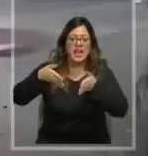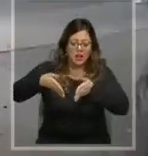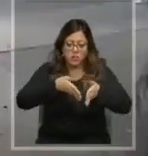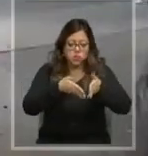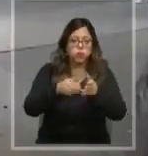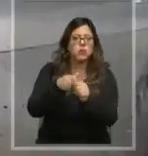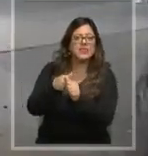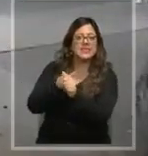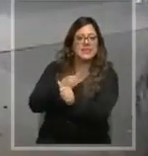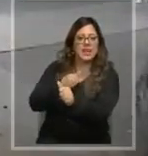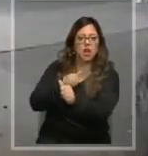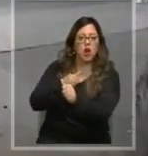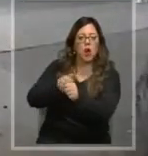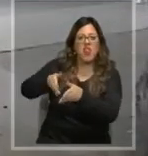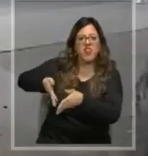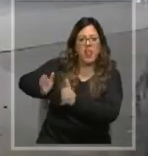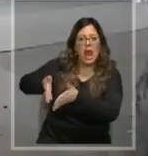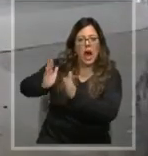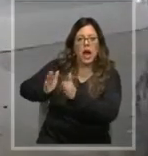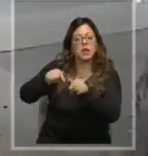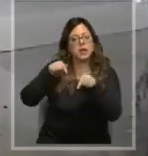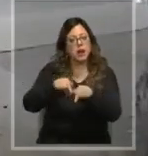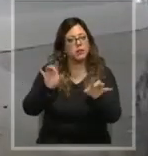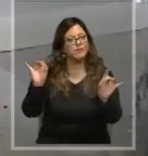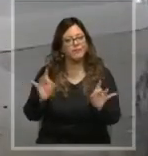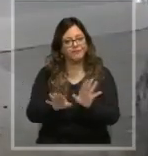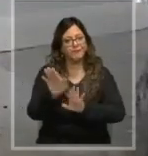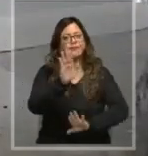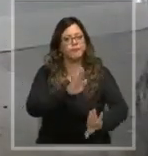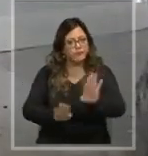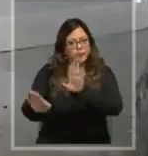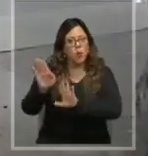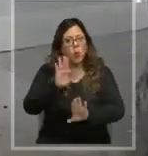alejadas de la calle. Por ahora solo nos queda ser cuidadosos, porque estos grupos